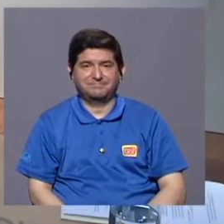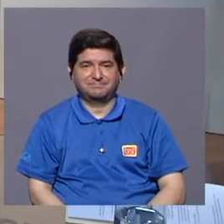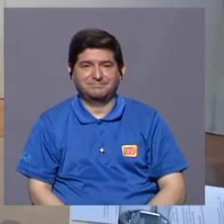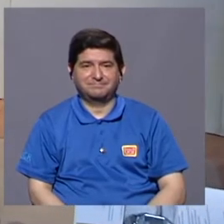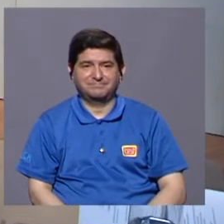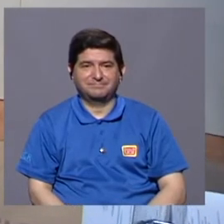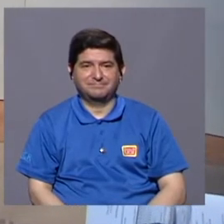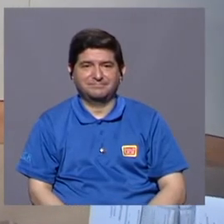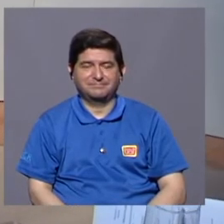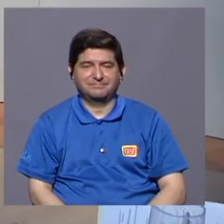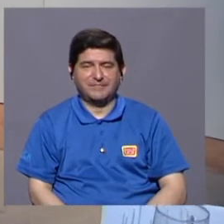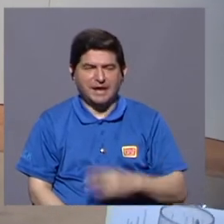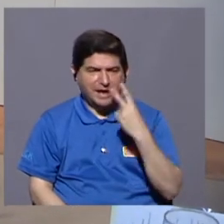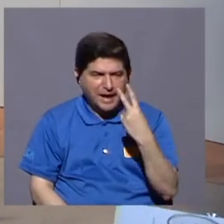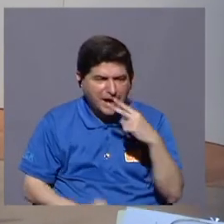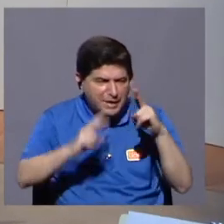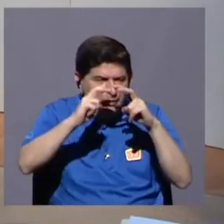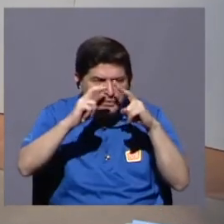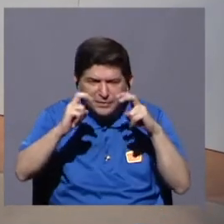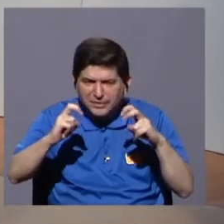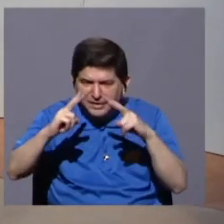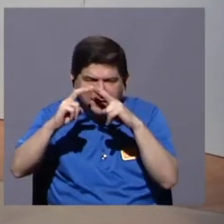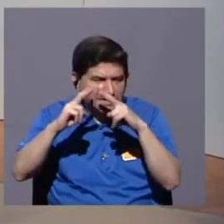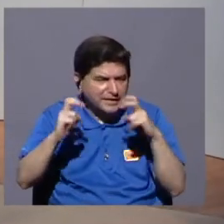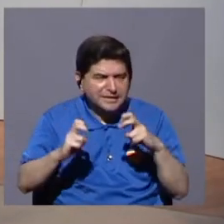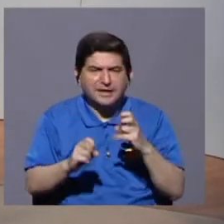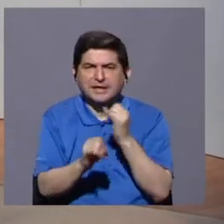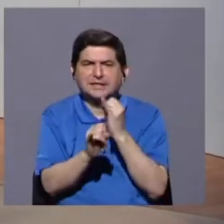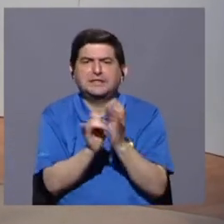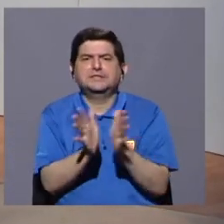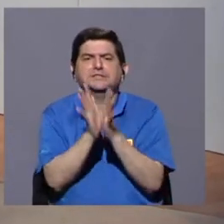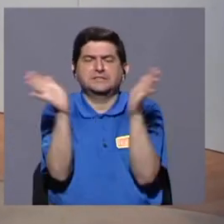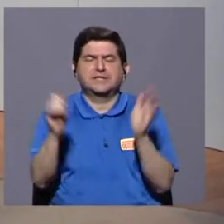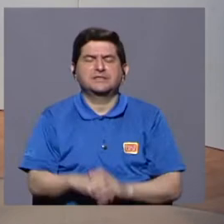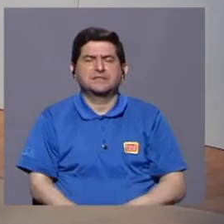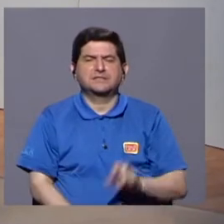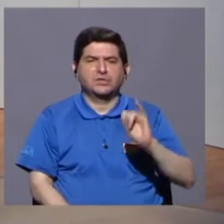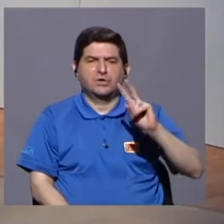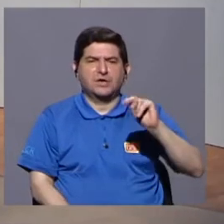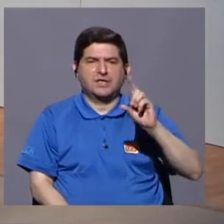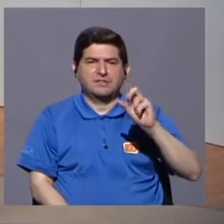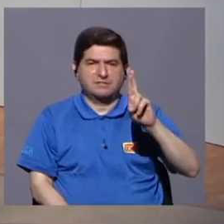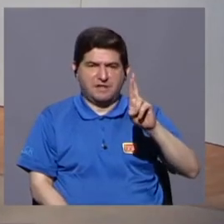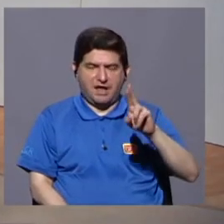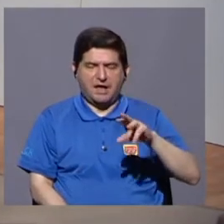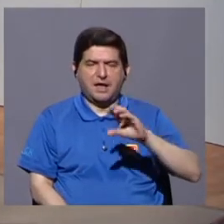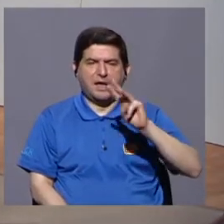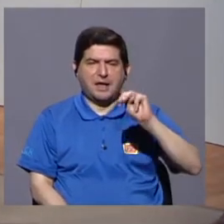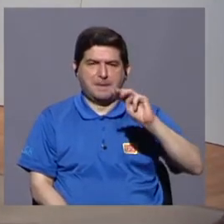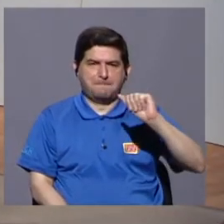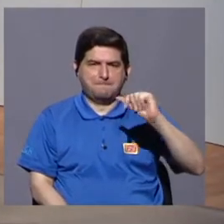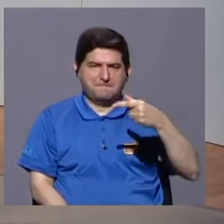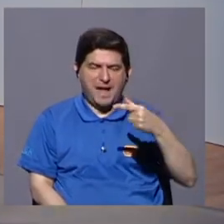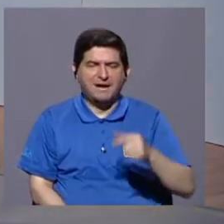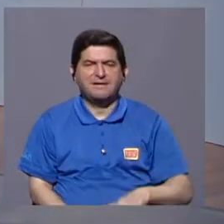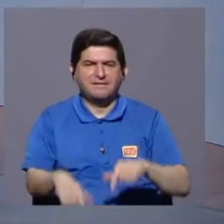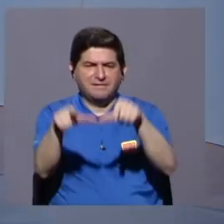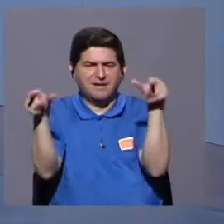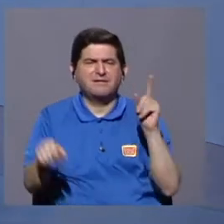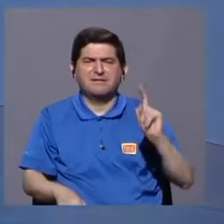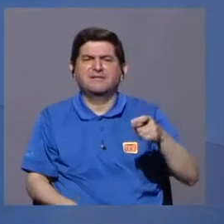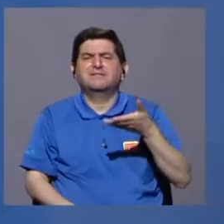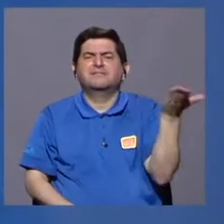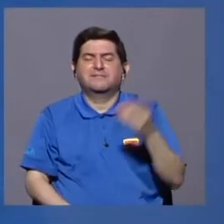cuando vemos los análisis que hacen las instituciones públicas como el INDER, el MAG, ¿qué necesita la zona? La zona